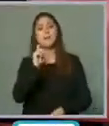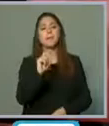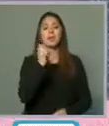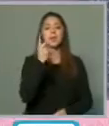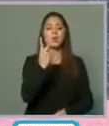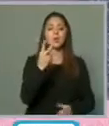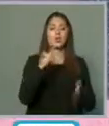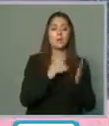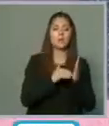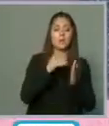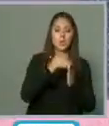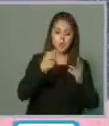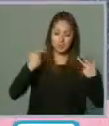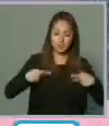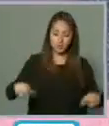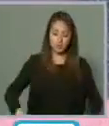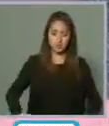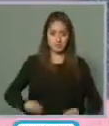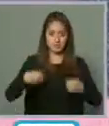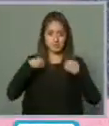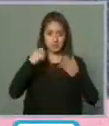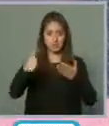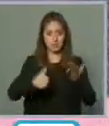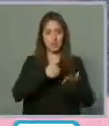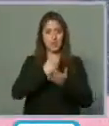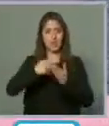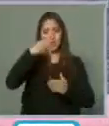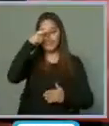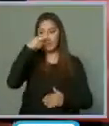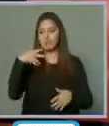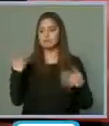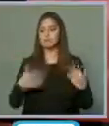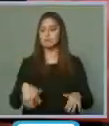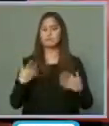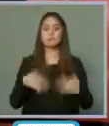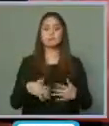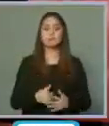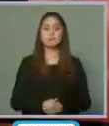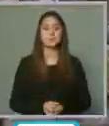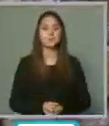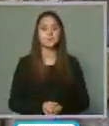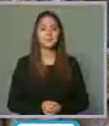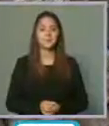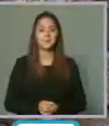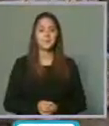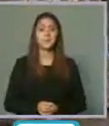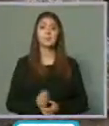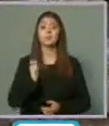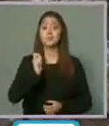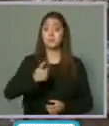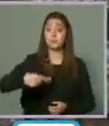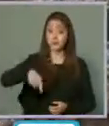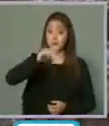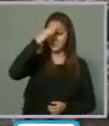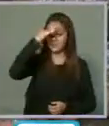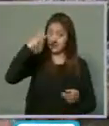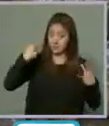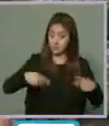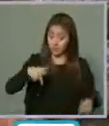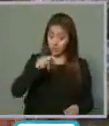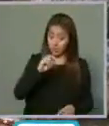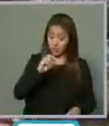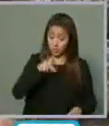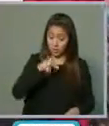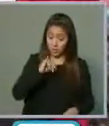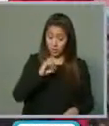millones de habitantes. Pero ahí vamos, ¿eh? Ahí vamos. Sí, Pero vamos está muy- bien padre que entonces la gente en casa sepa que Tokio es la ciudad más poblada